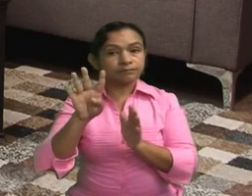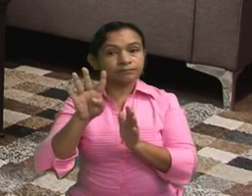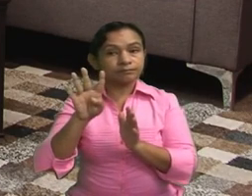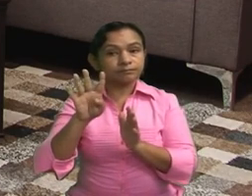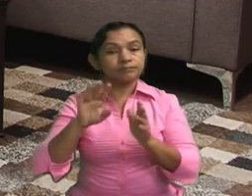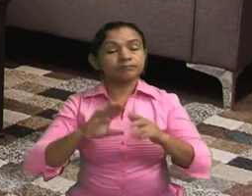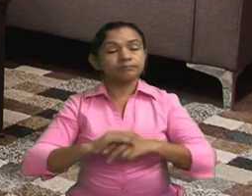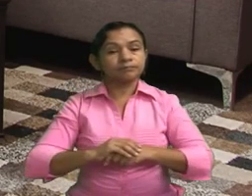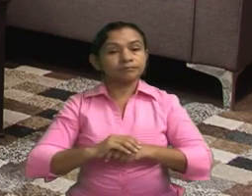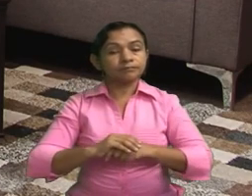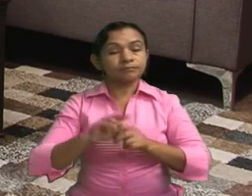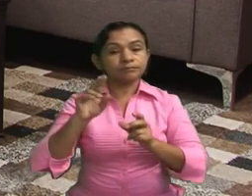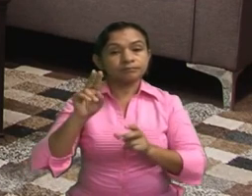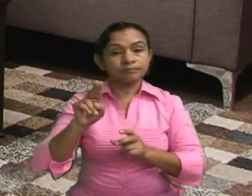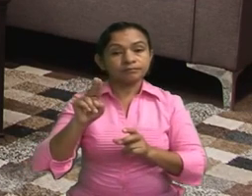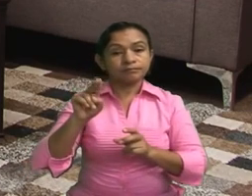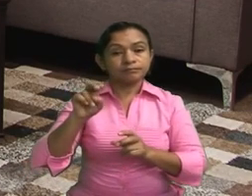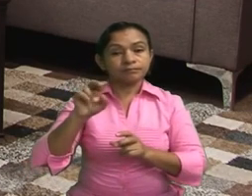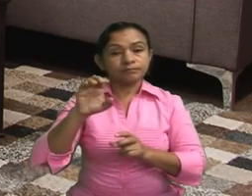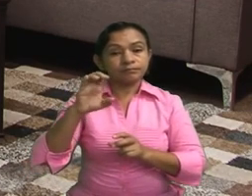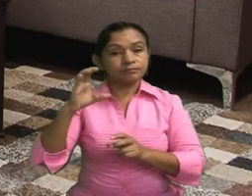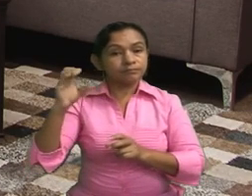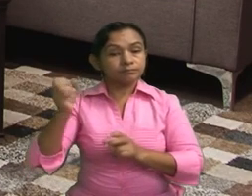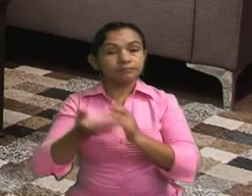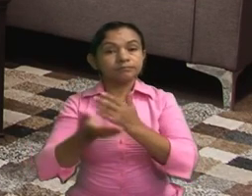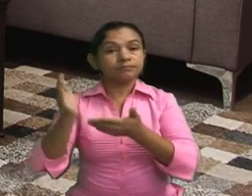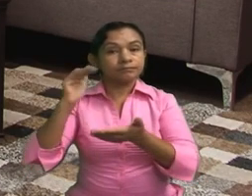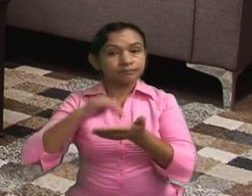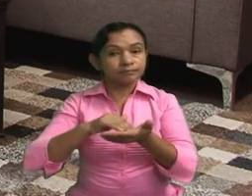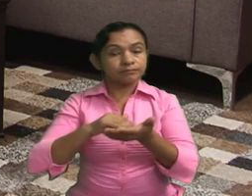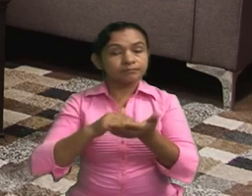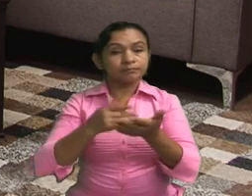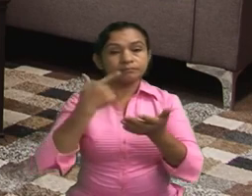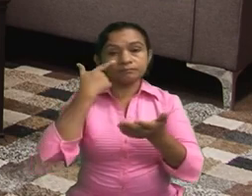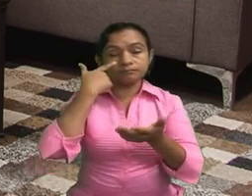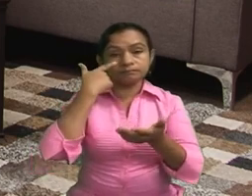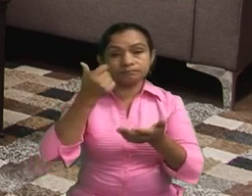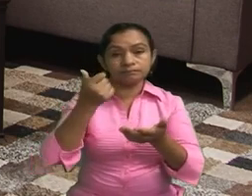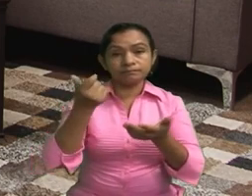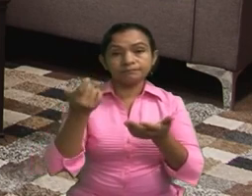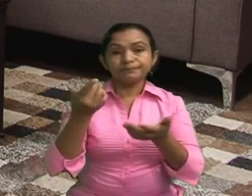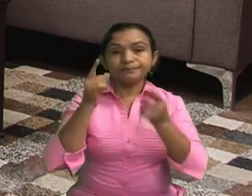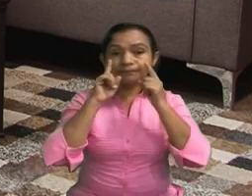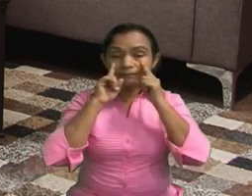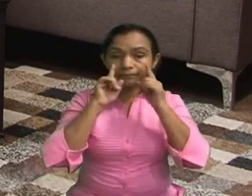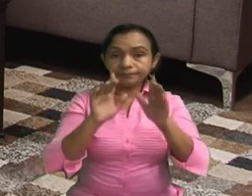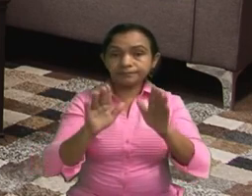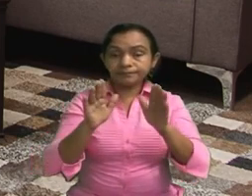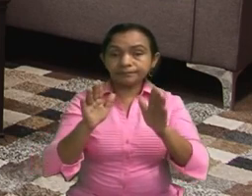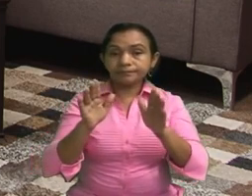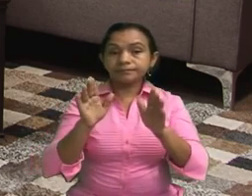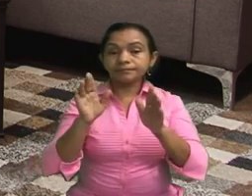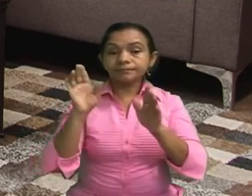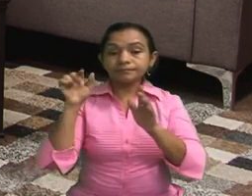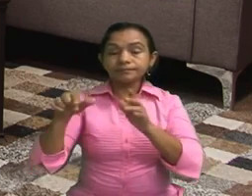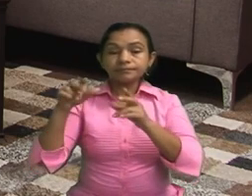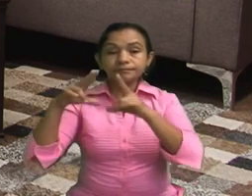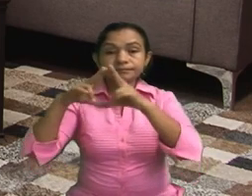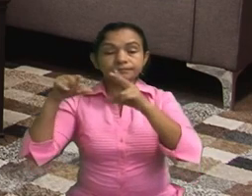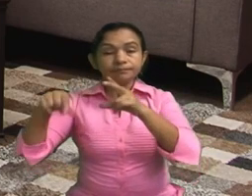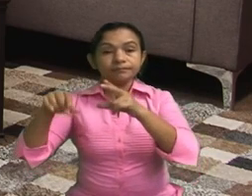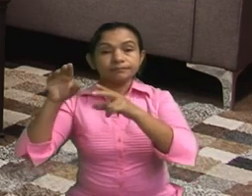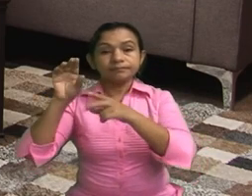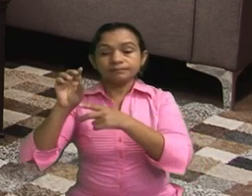2014, la UNESCO una vez más reconoce la conservación de la Reserva de Biosfera de Dos